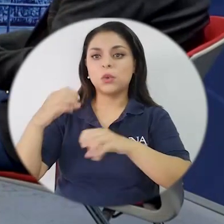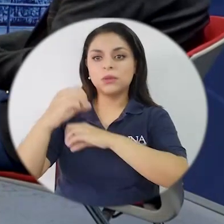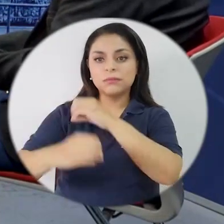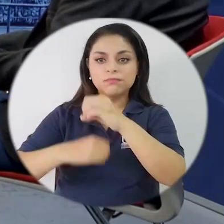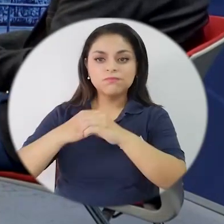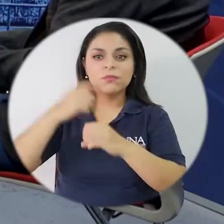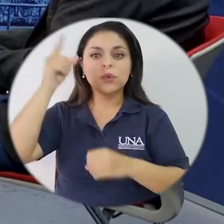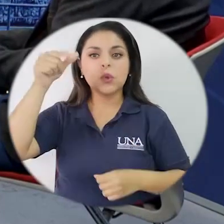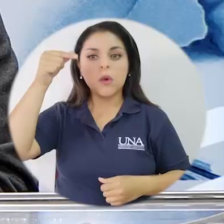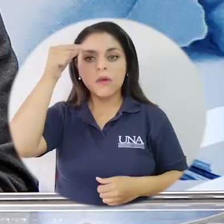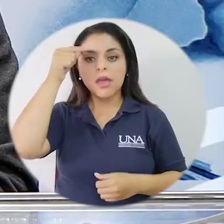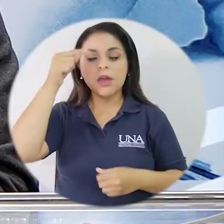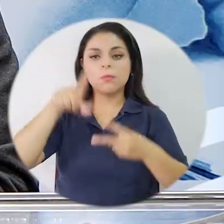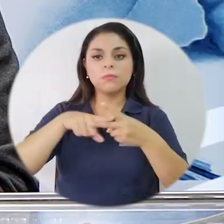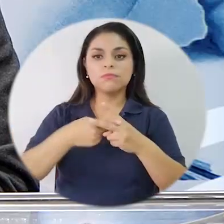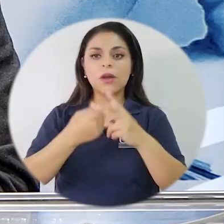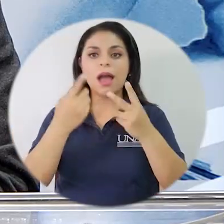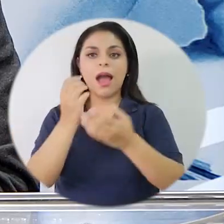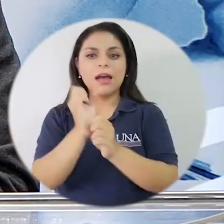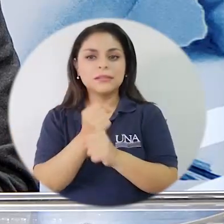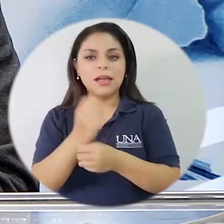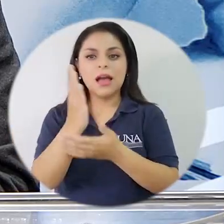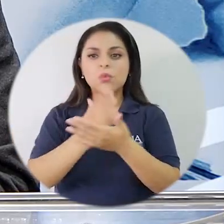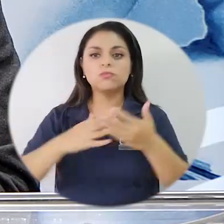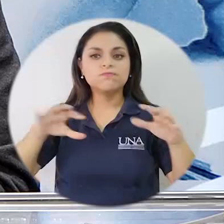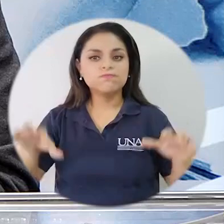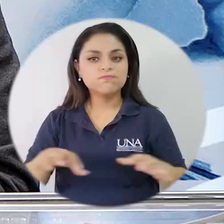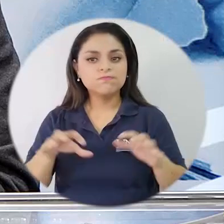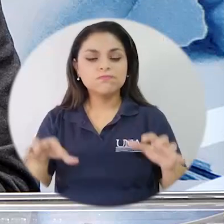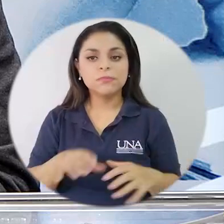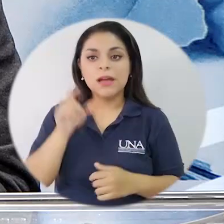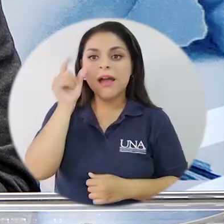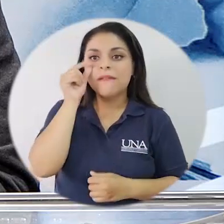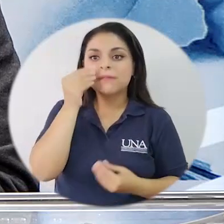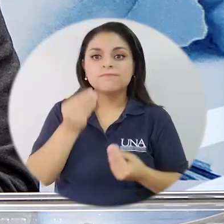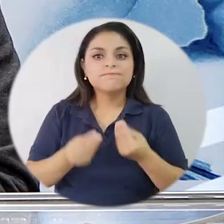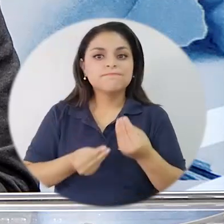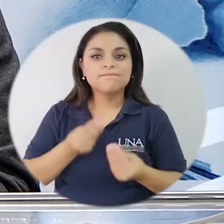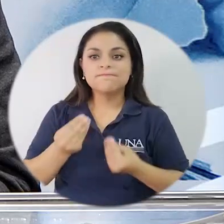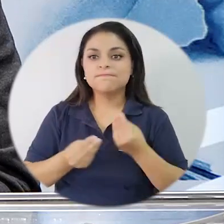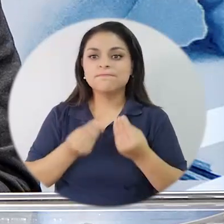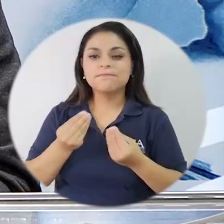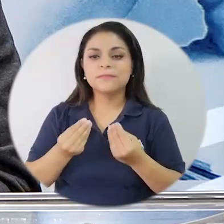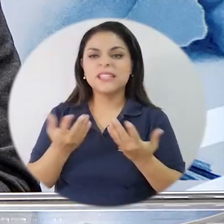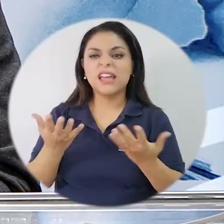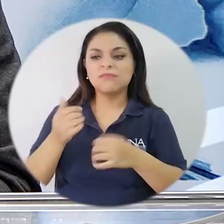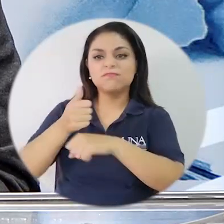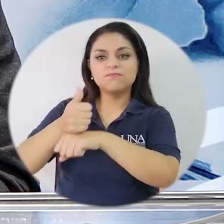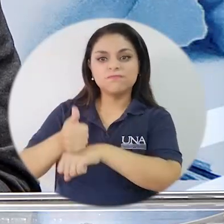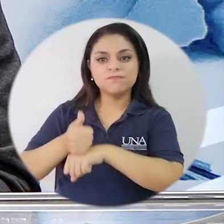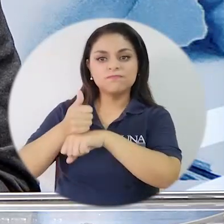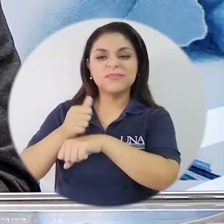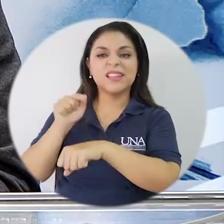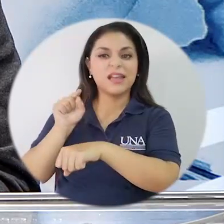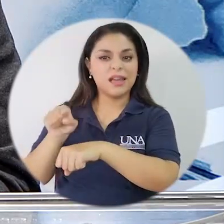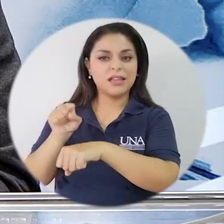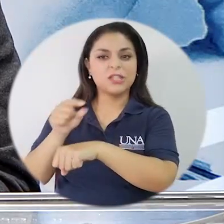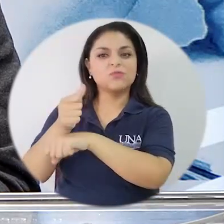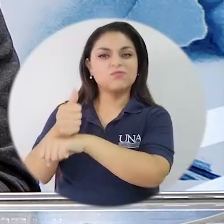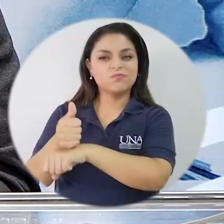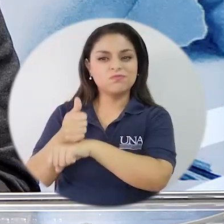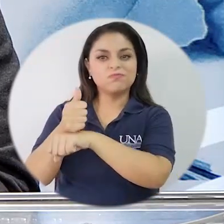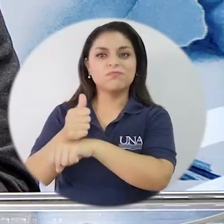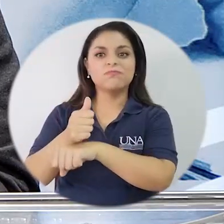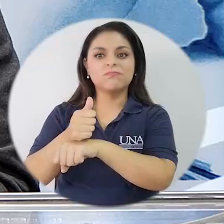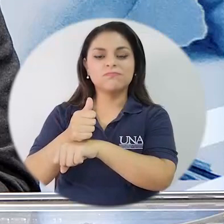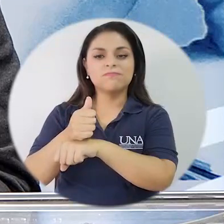realizar acciones para empezar a ver qué se podía realizar con el sedentarismo, que es como por